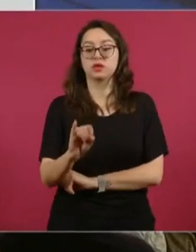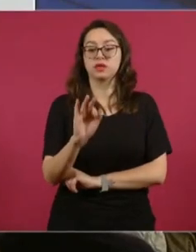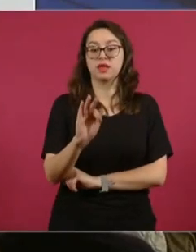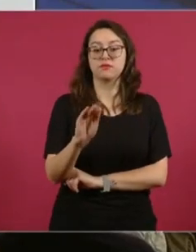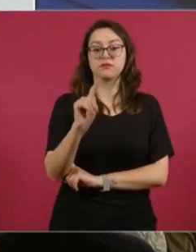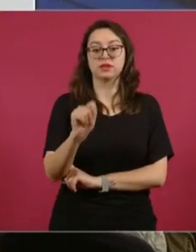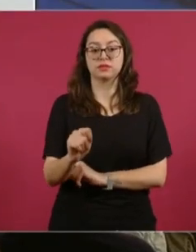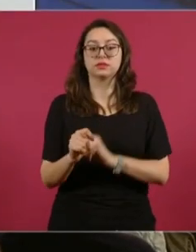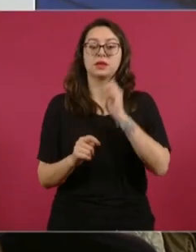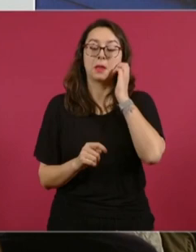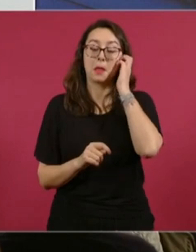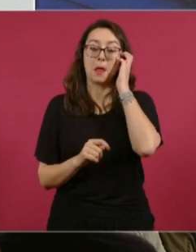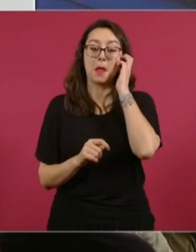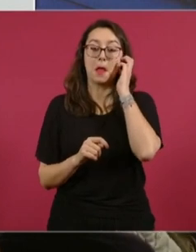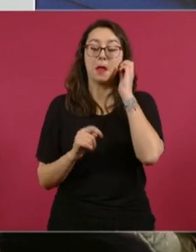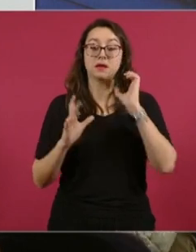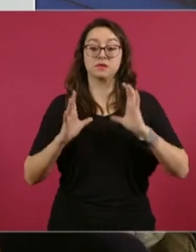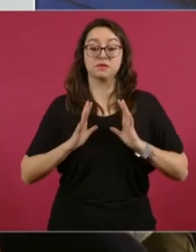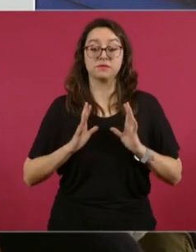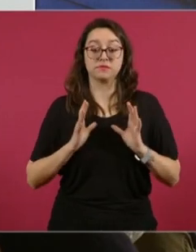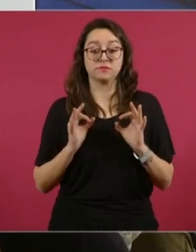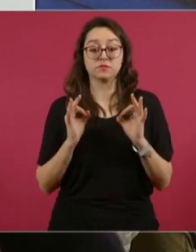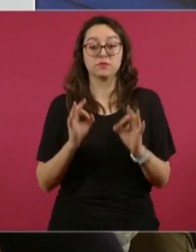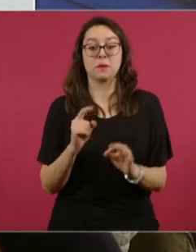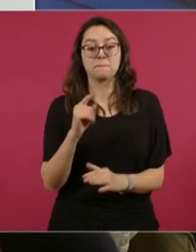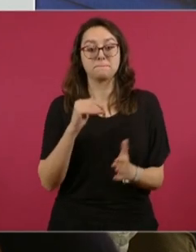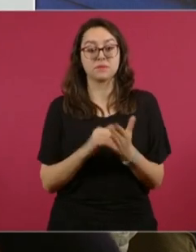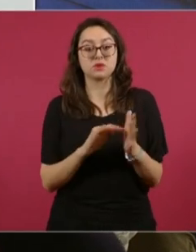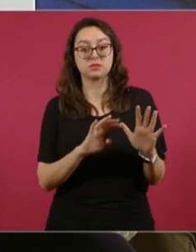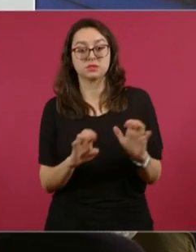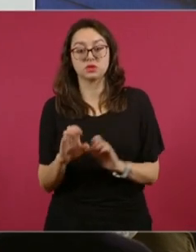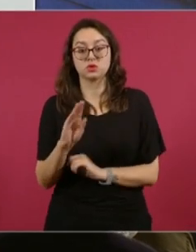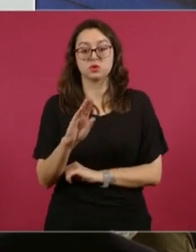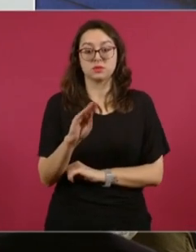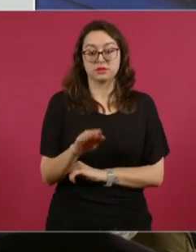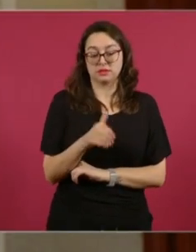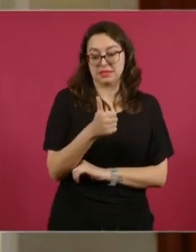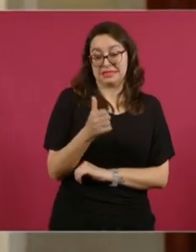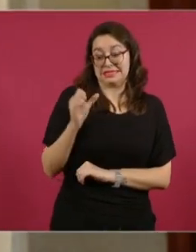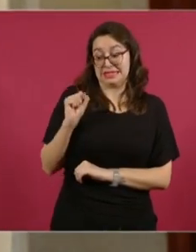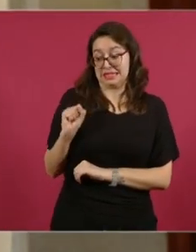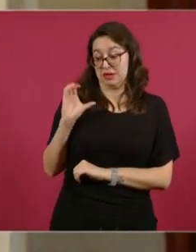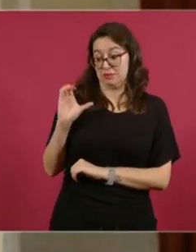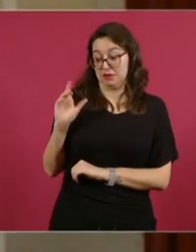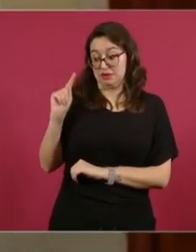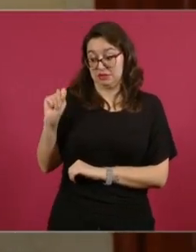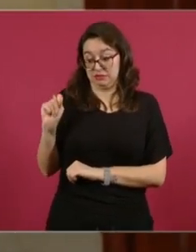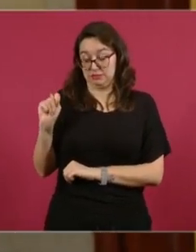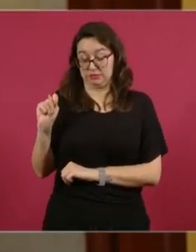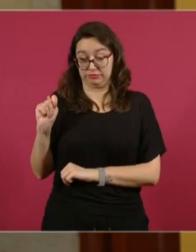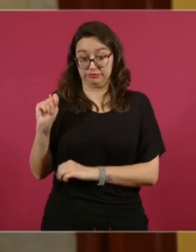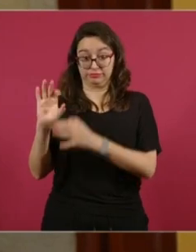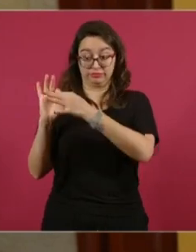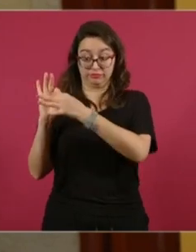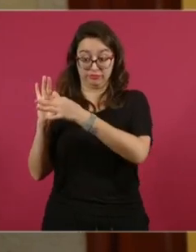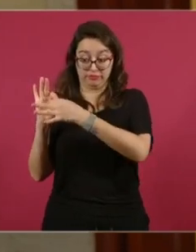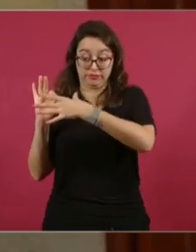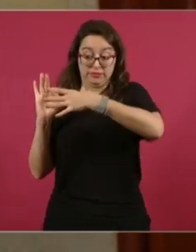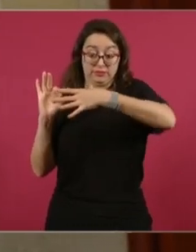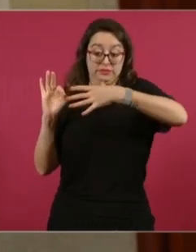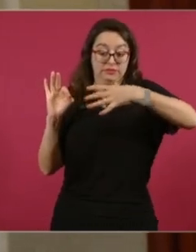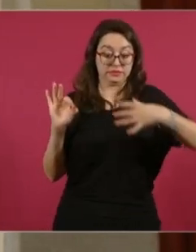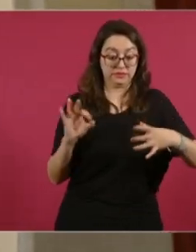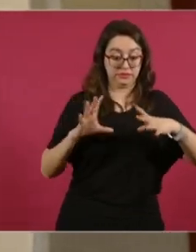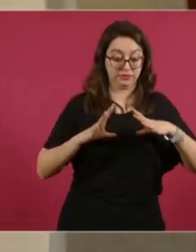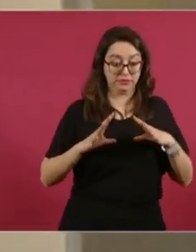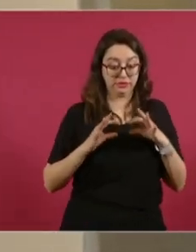en el 96, era un órgano desconcentrado de la Secretaría de Comunicaciones y Transportes y después,